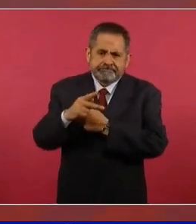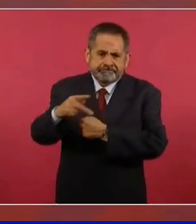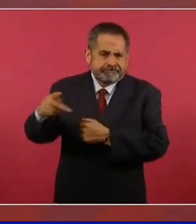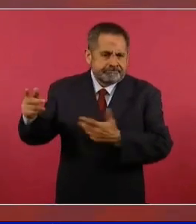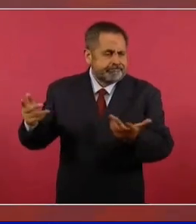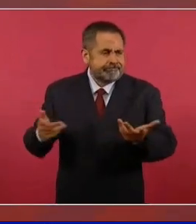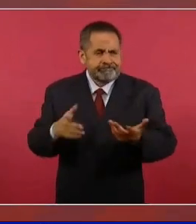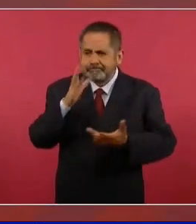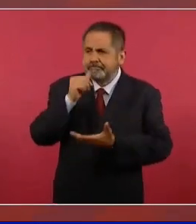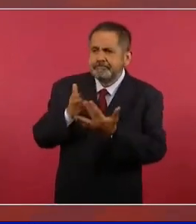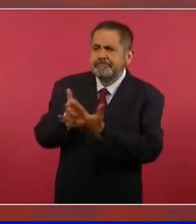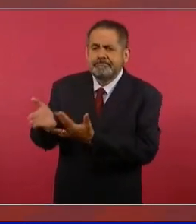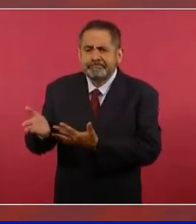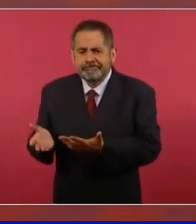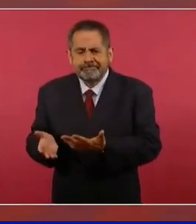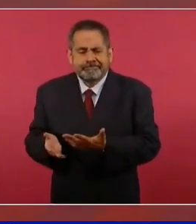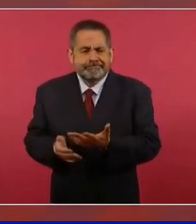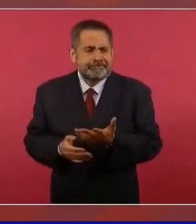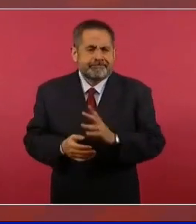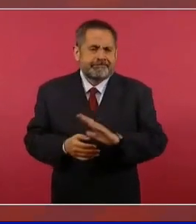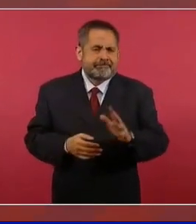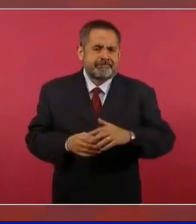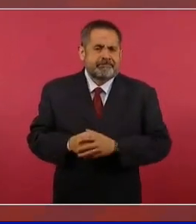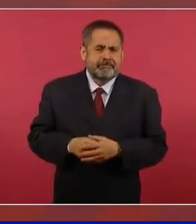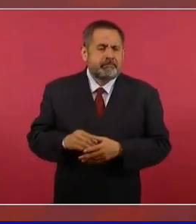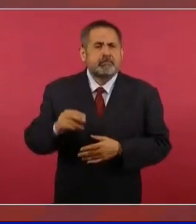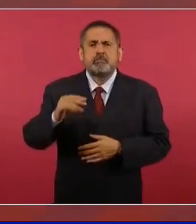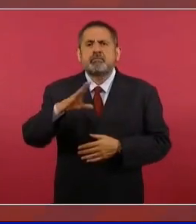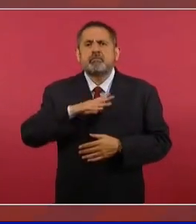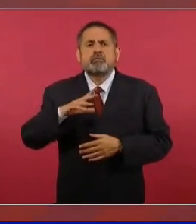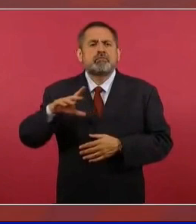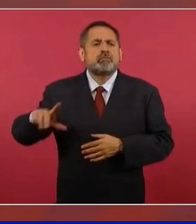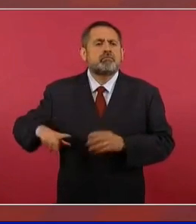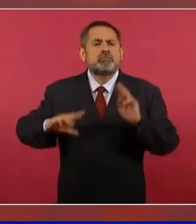No existe un gobierno mundial.